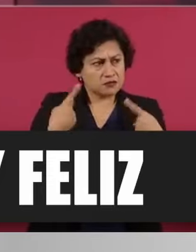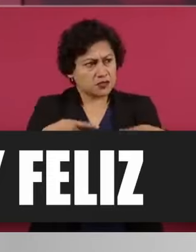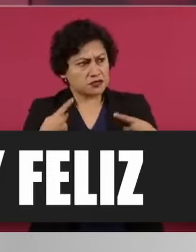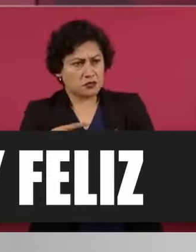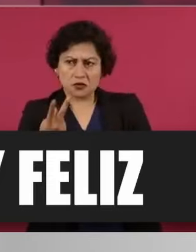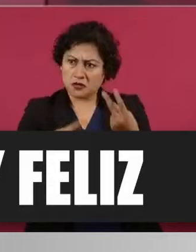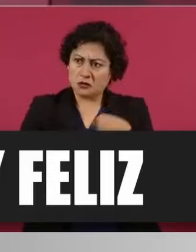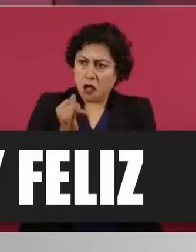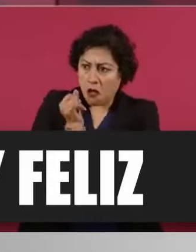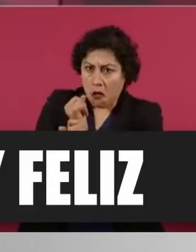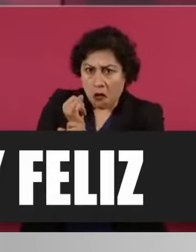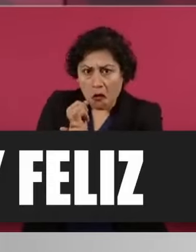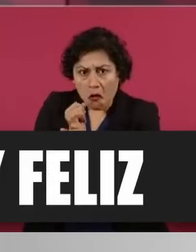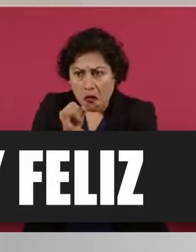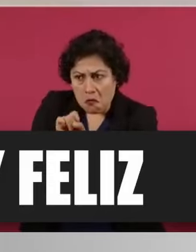reportajes,